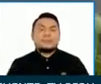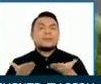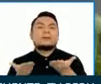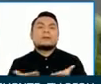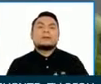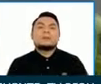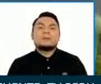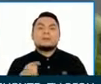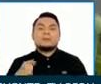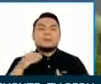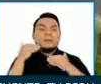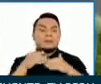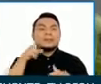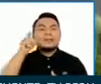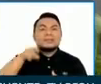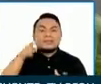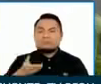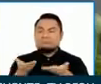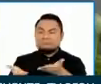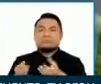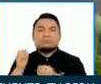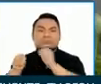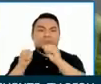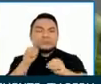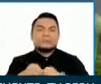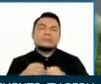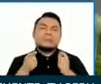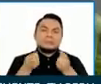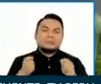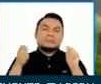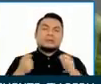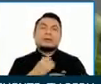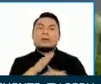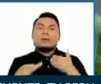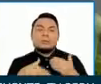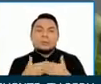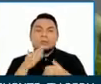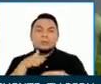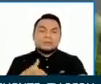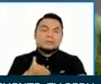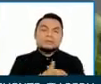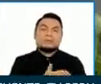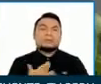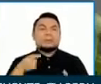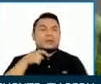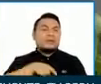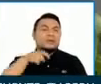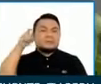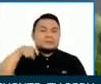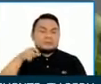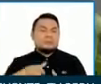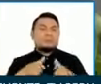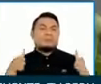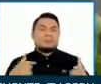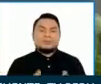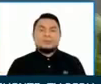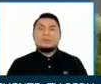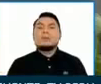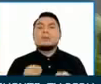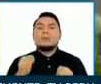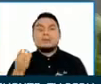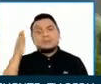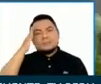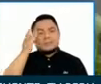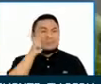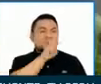alcanzar los niveles que se necesitan para prevenir algunas situaciones de mayor riesgo. Y es por eso que se